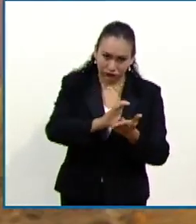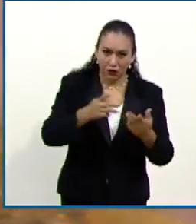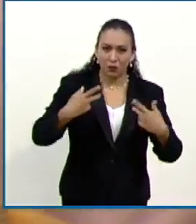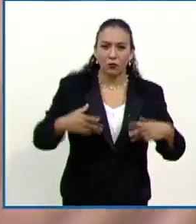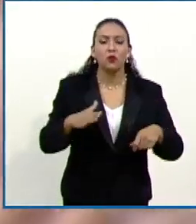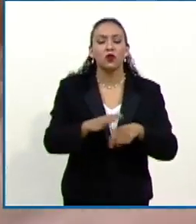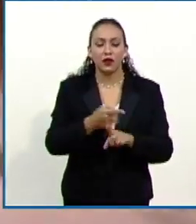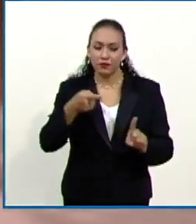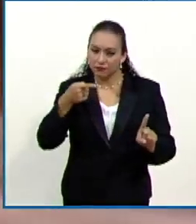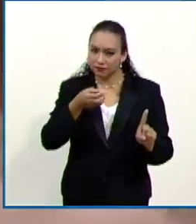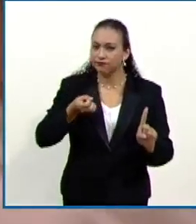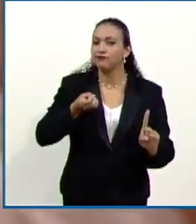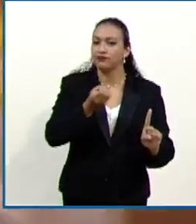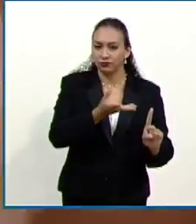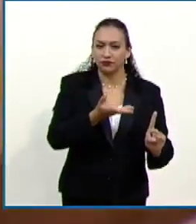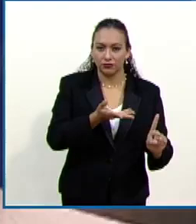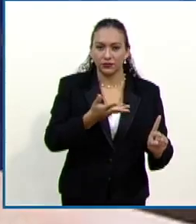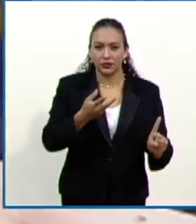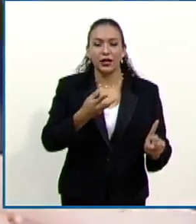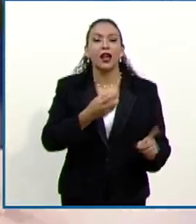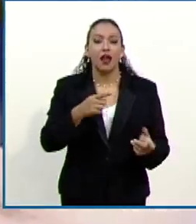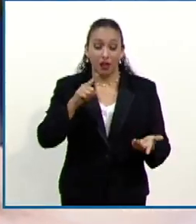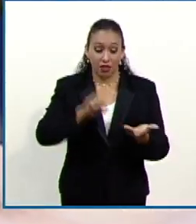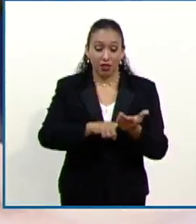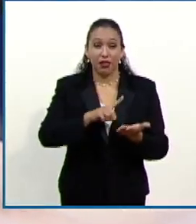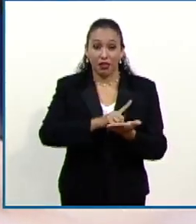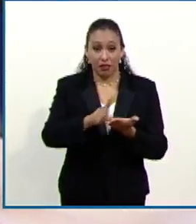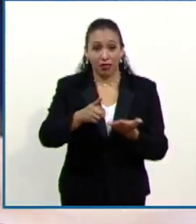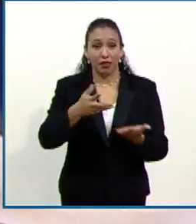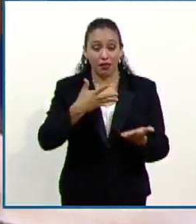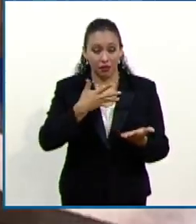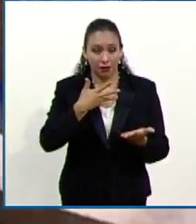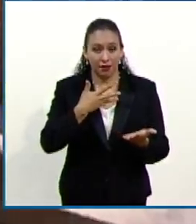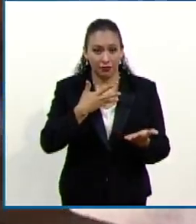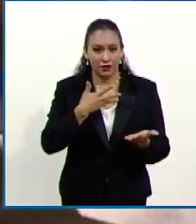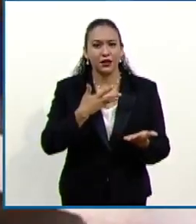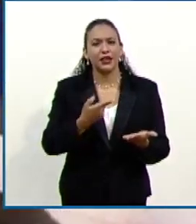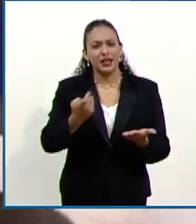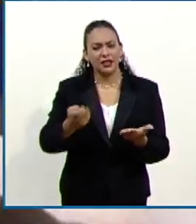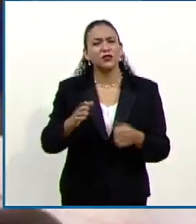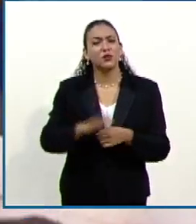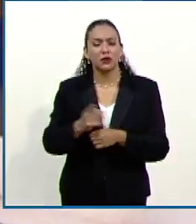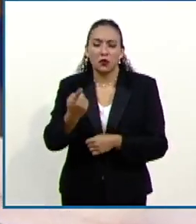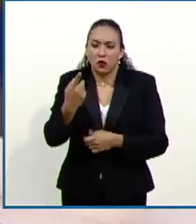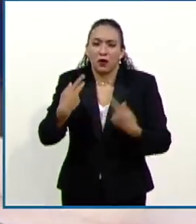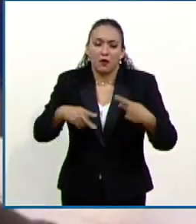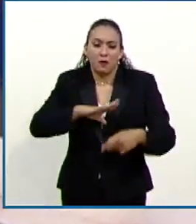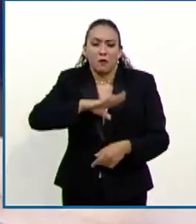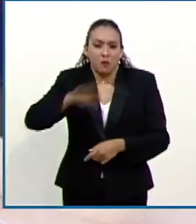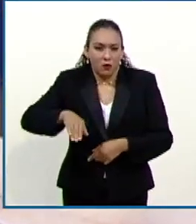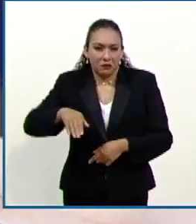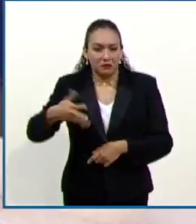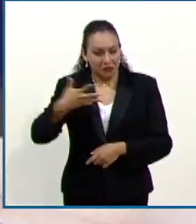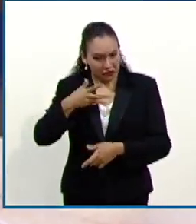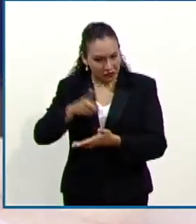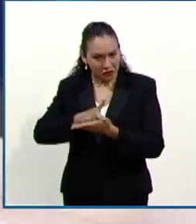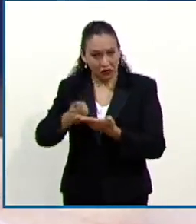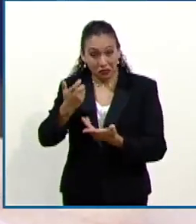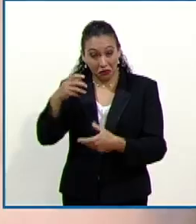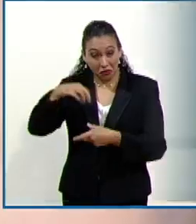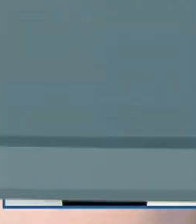su necesidad de legitimación para obtener los provechos laborales generados por la muerte de una persona